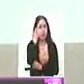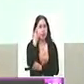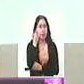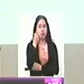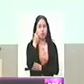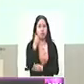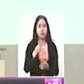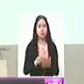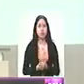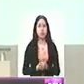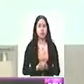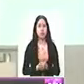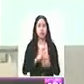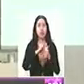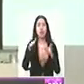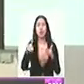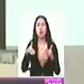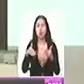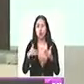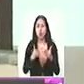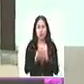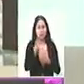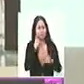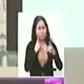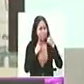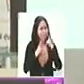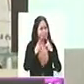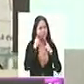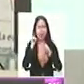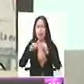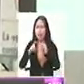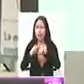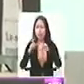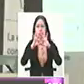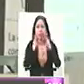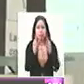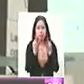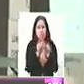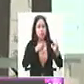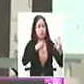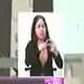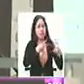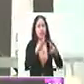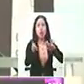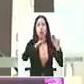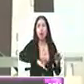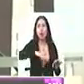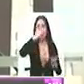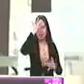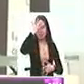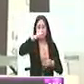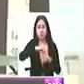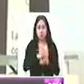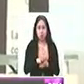que hemos todos llorado, familiares, colegas, vecinos, por la muerte